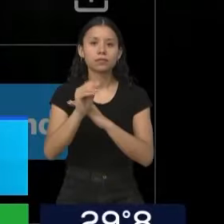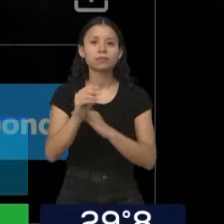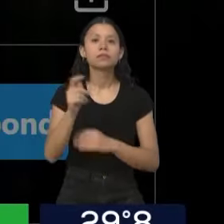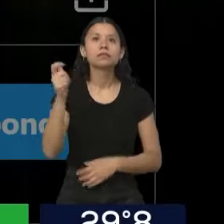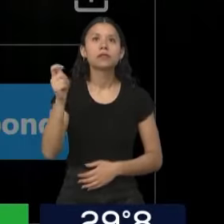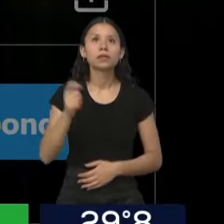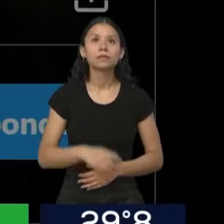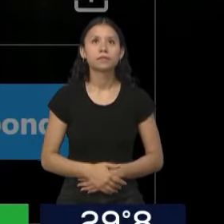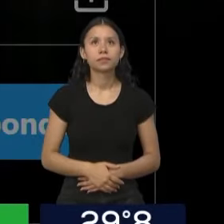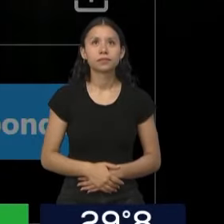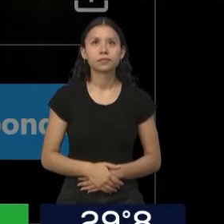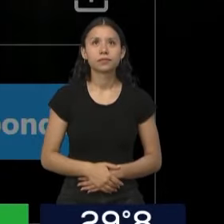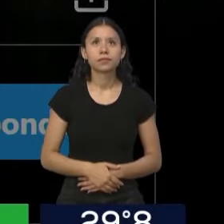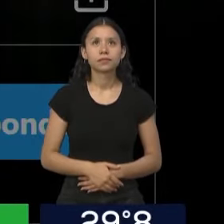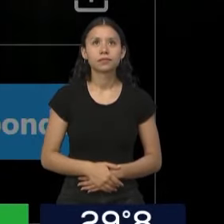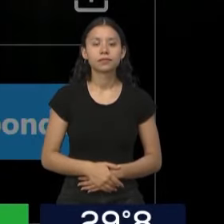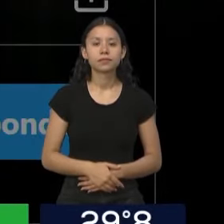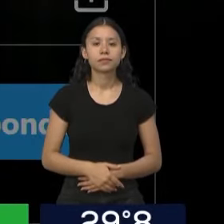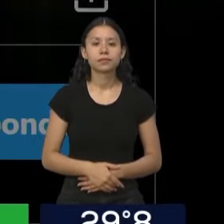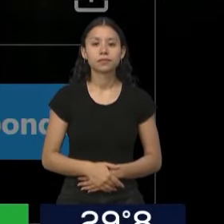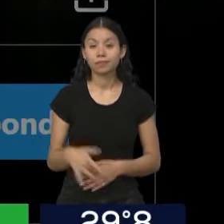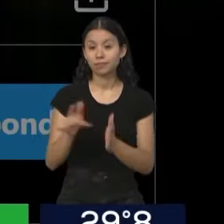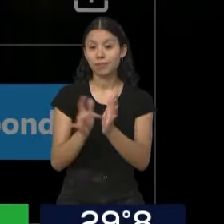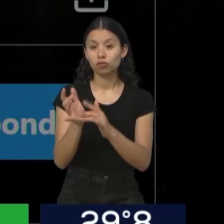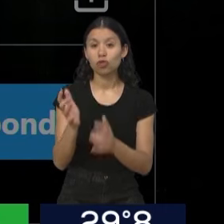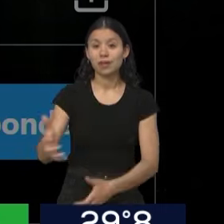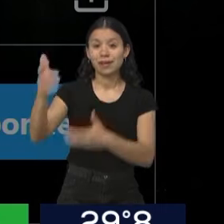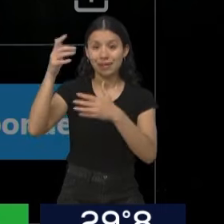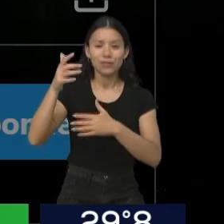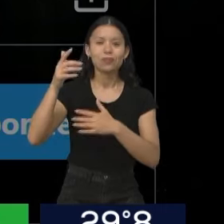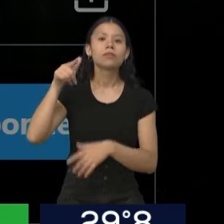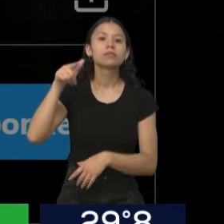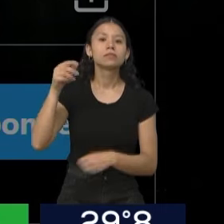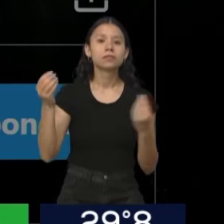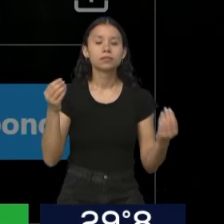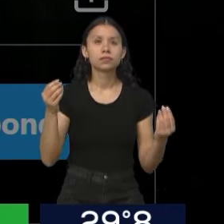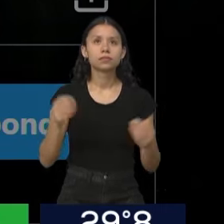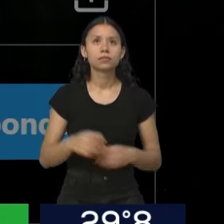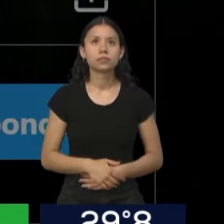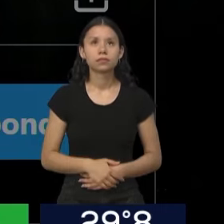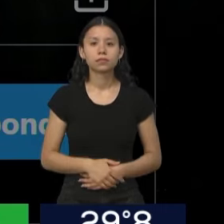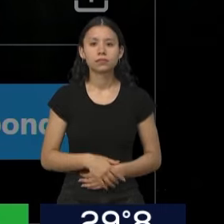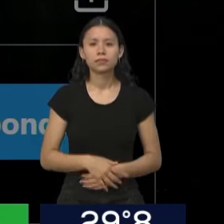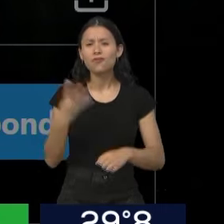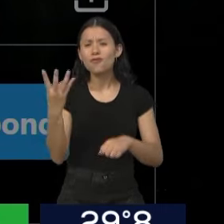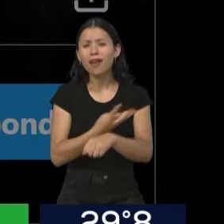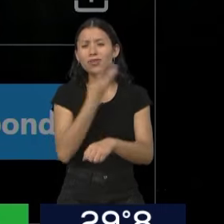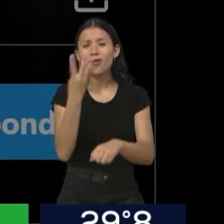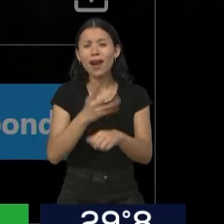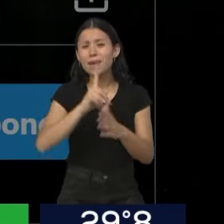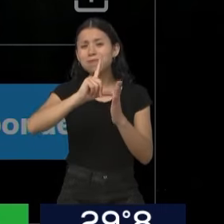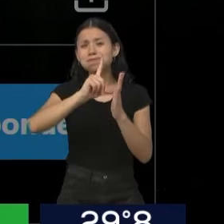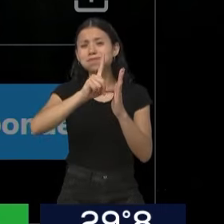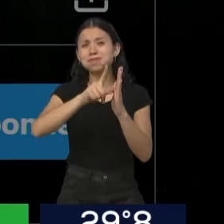Es Cristo la historia de Redentor. Nunca acabar. Dale, yo te lo leo. Paso Cristo Redentor, complejo Horcones, Argentina, con 4 horas de demoras. Esto fue a